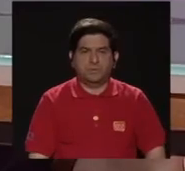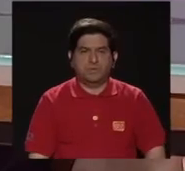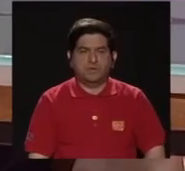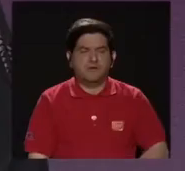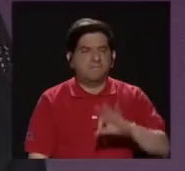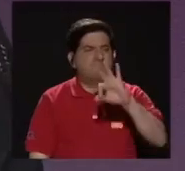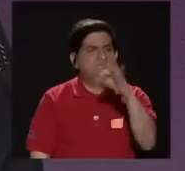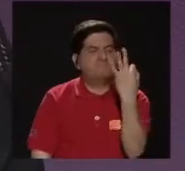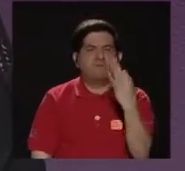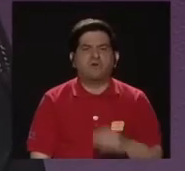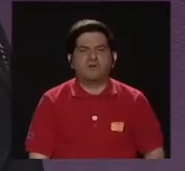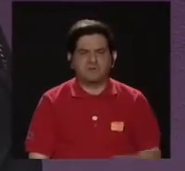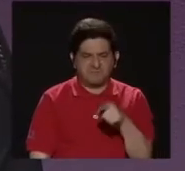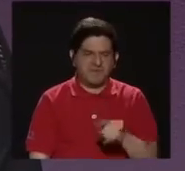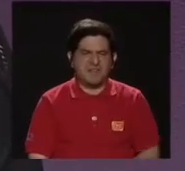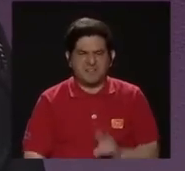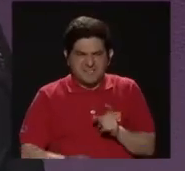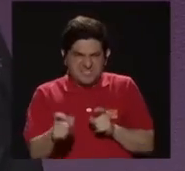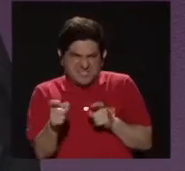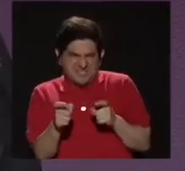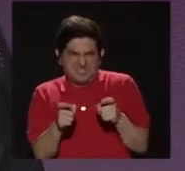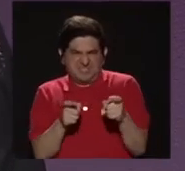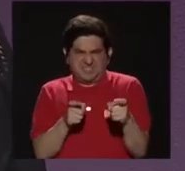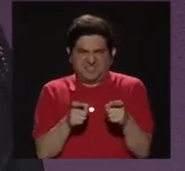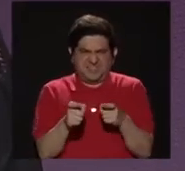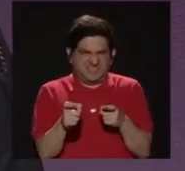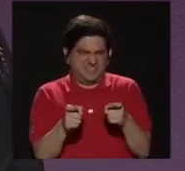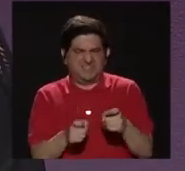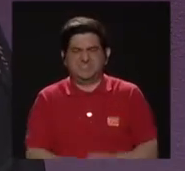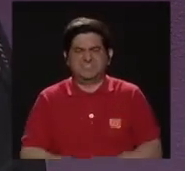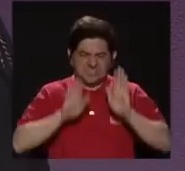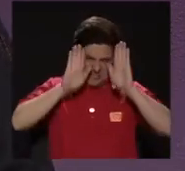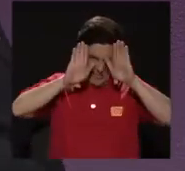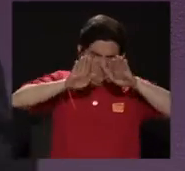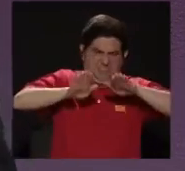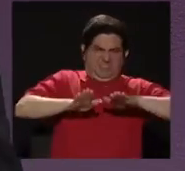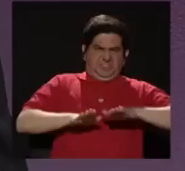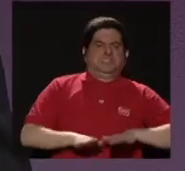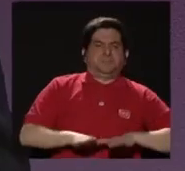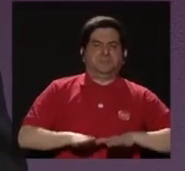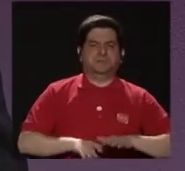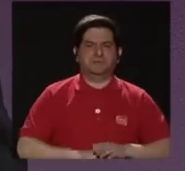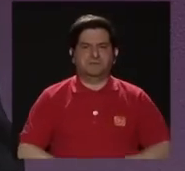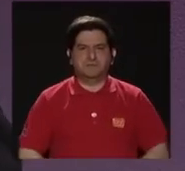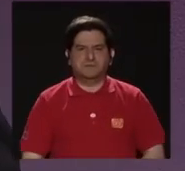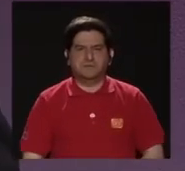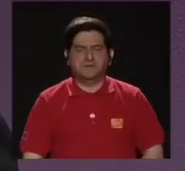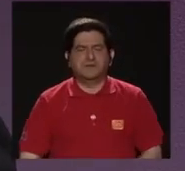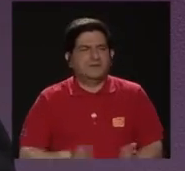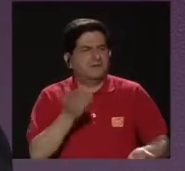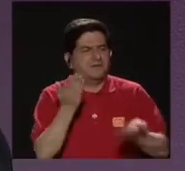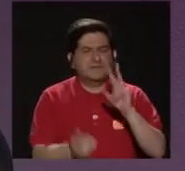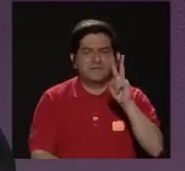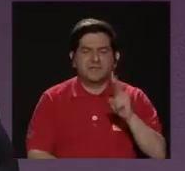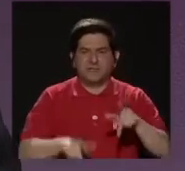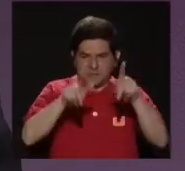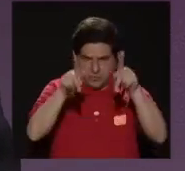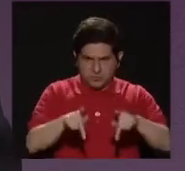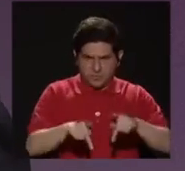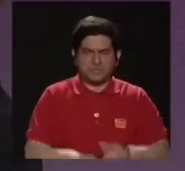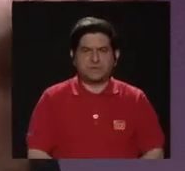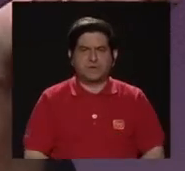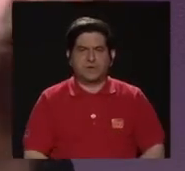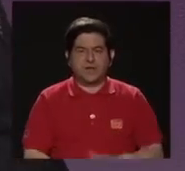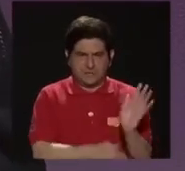la forma de una domesticación y de una domesticidad y un sometimiento. Son como los dos personajes de la